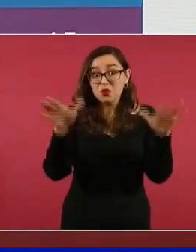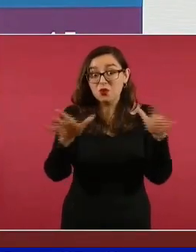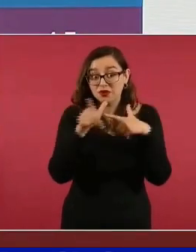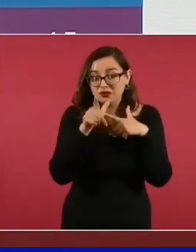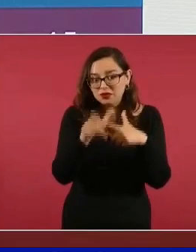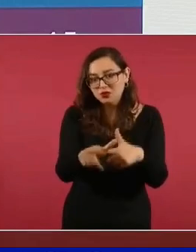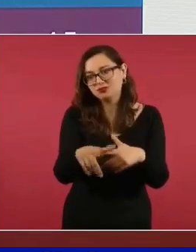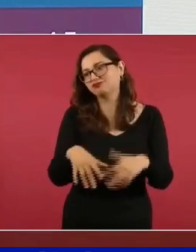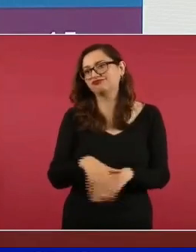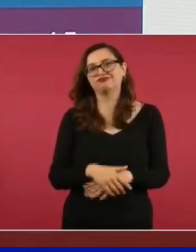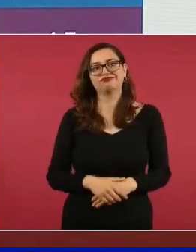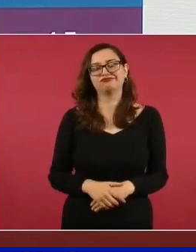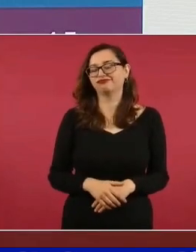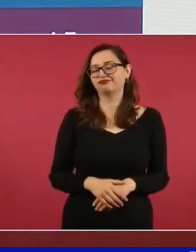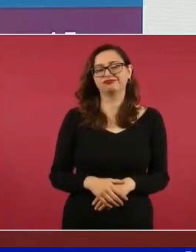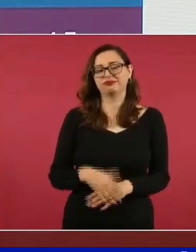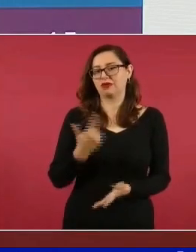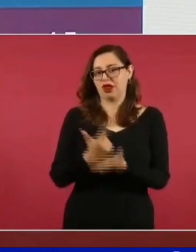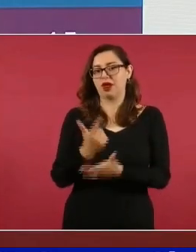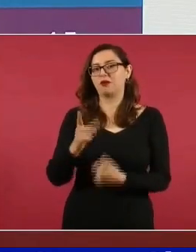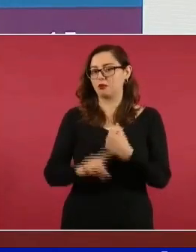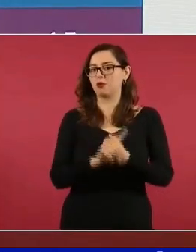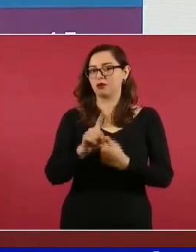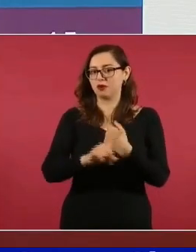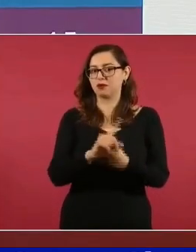Pero aquí